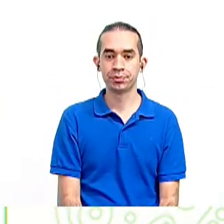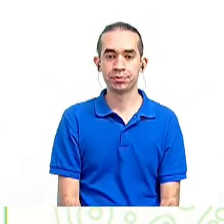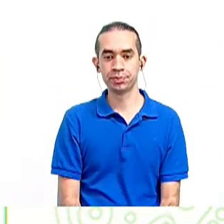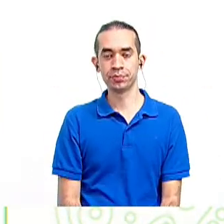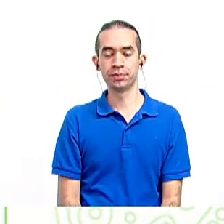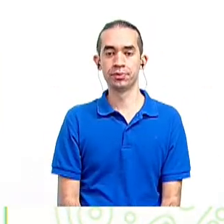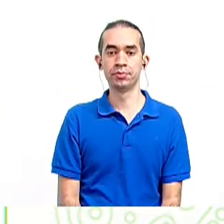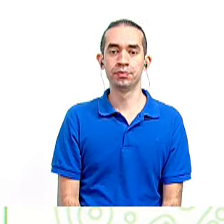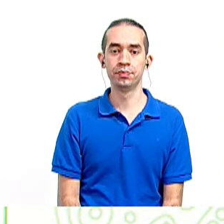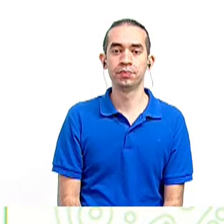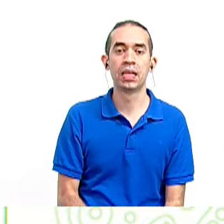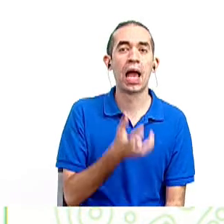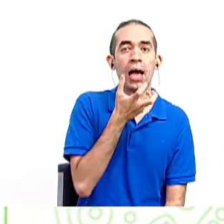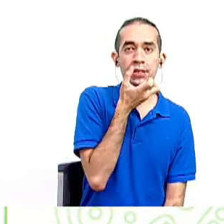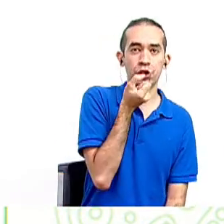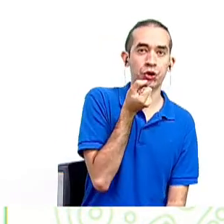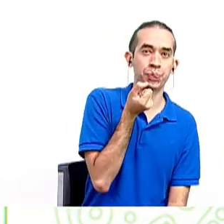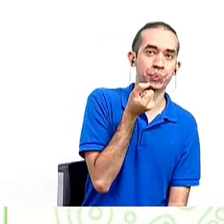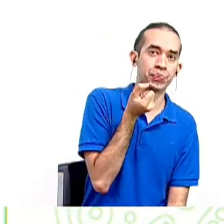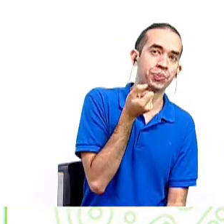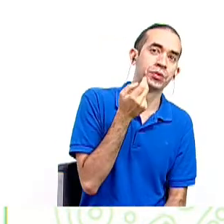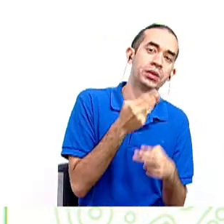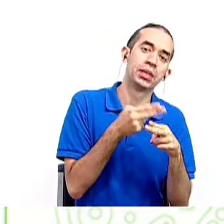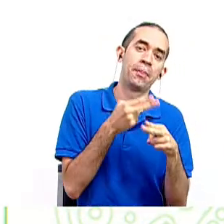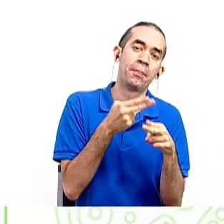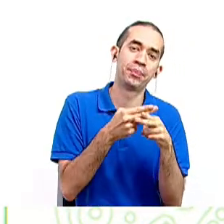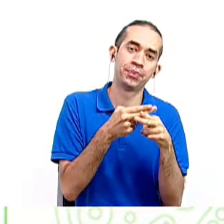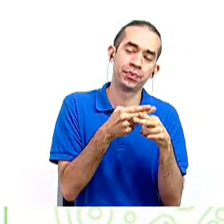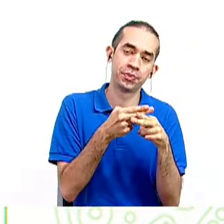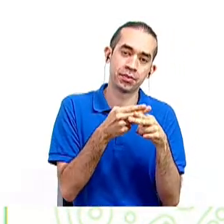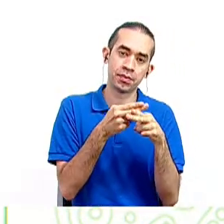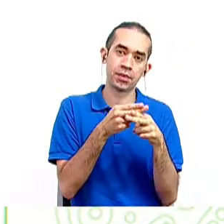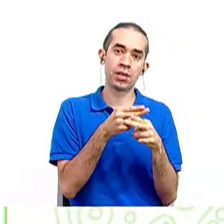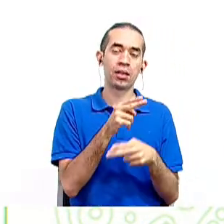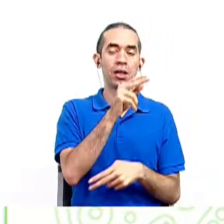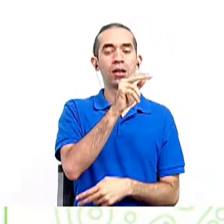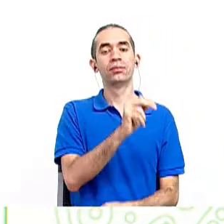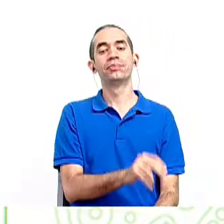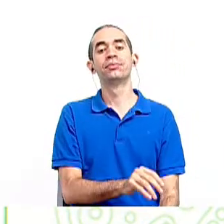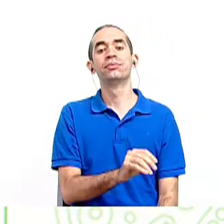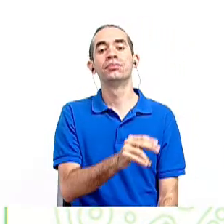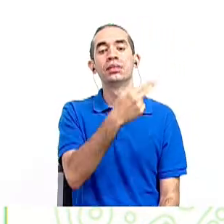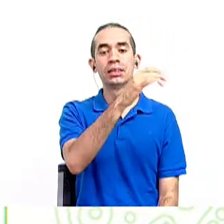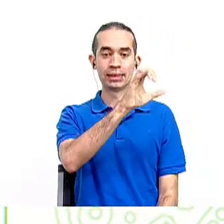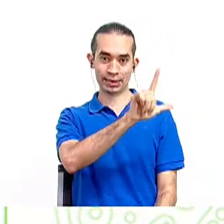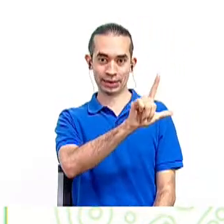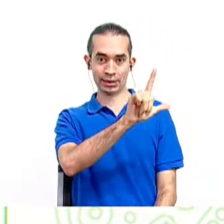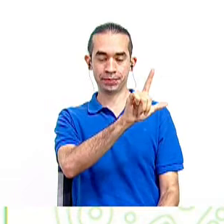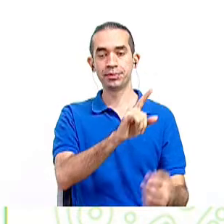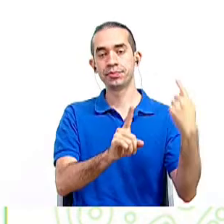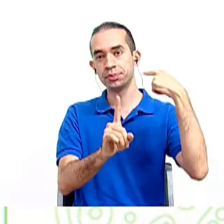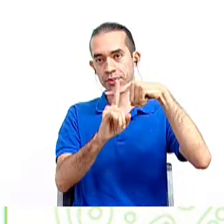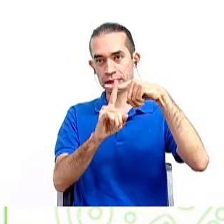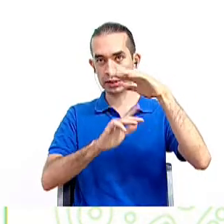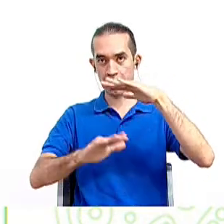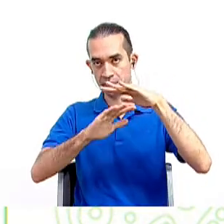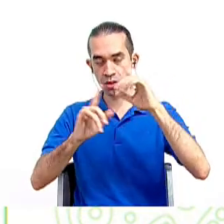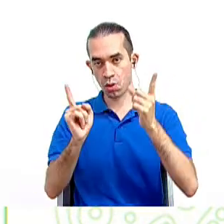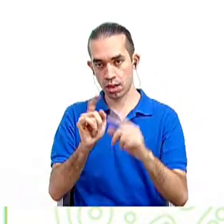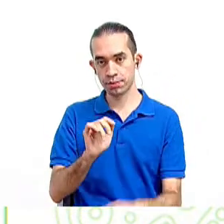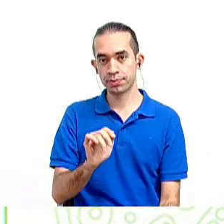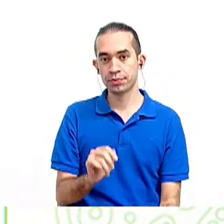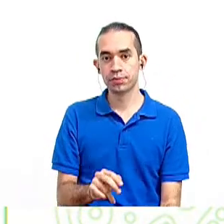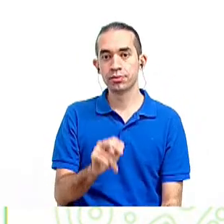lo siguiente, tengo un ácido que se llama ácido clorhídrico. Tengo una base, que esta base se